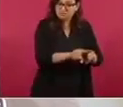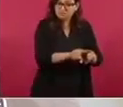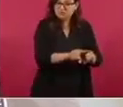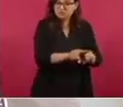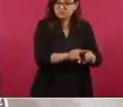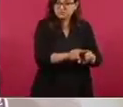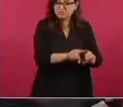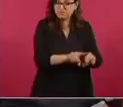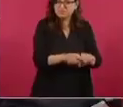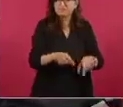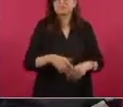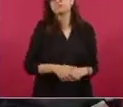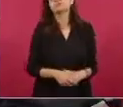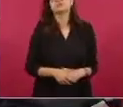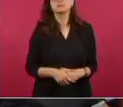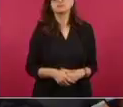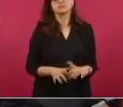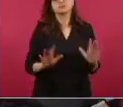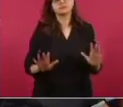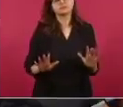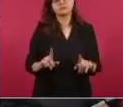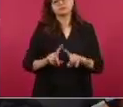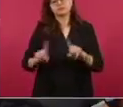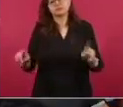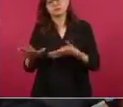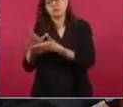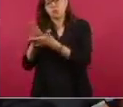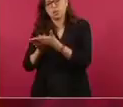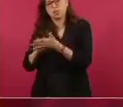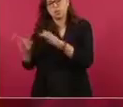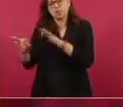Desde luego se salvan los trabajadores.